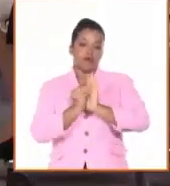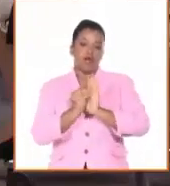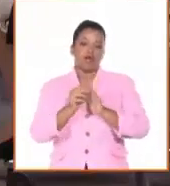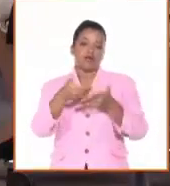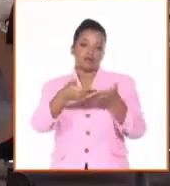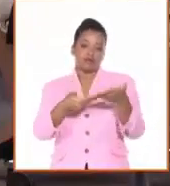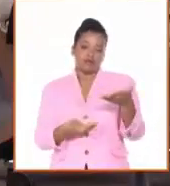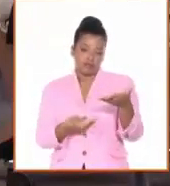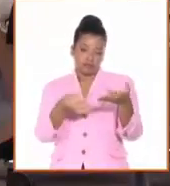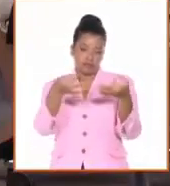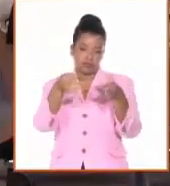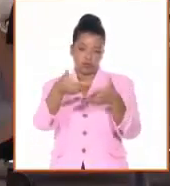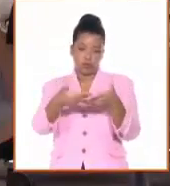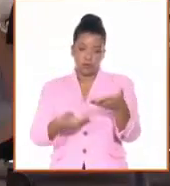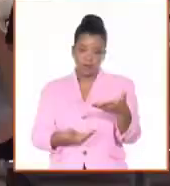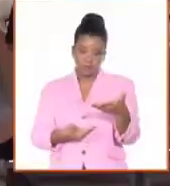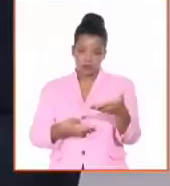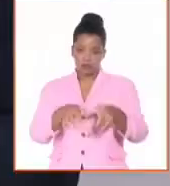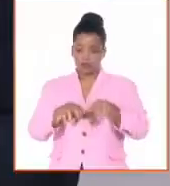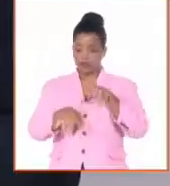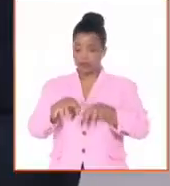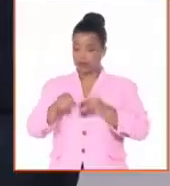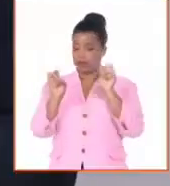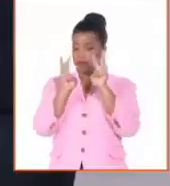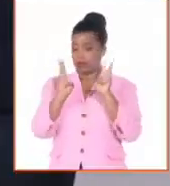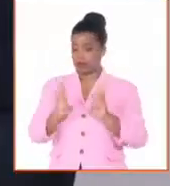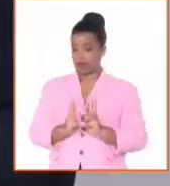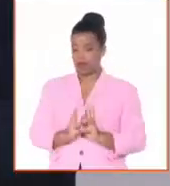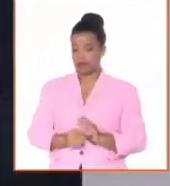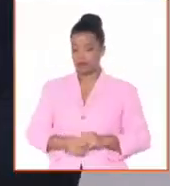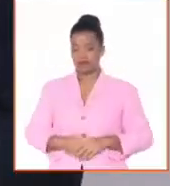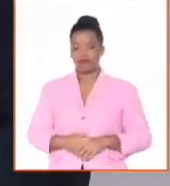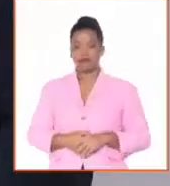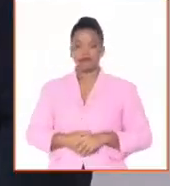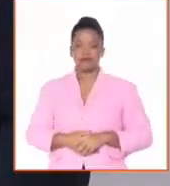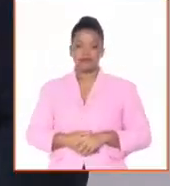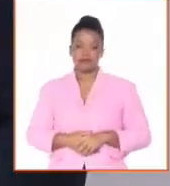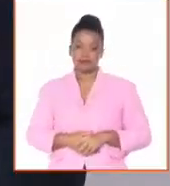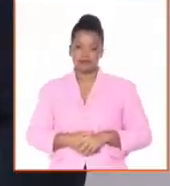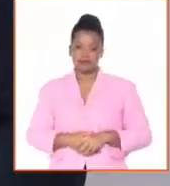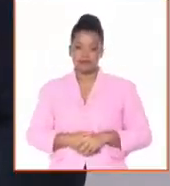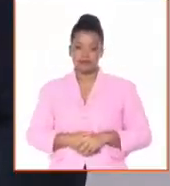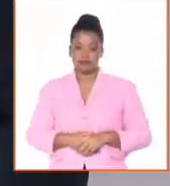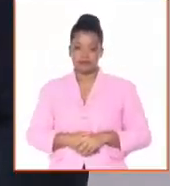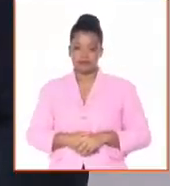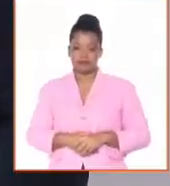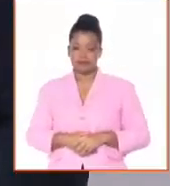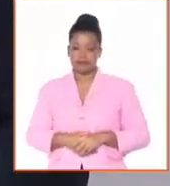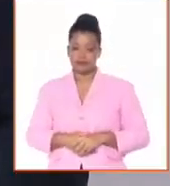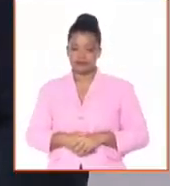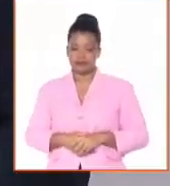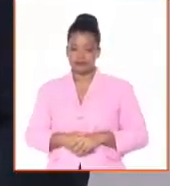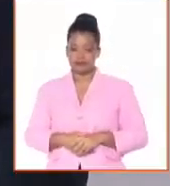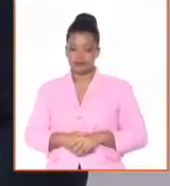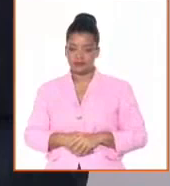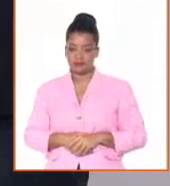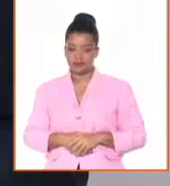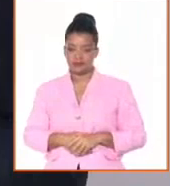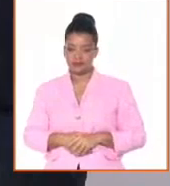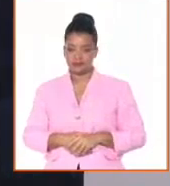se emiten ya o por vía digital en este momento o que se emitirán en soporte electrónico eh finalmente como concibe